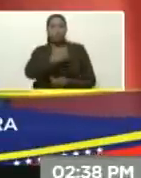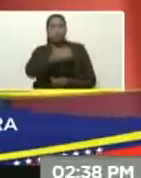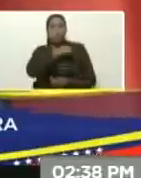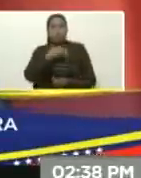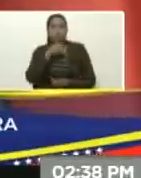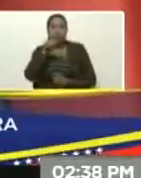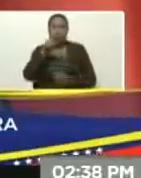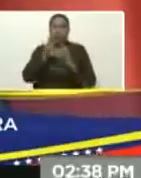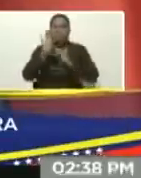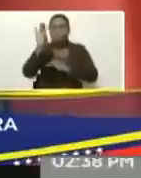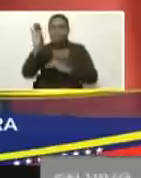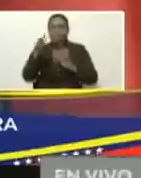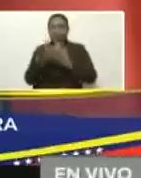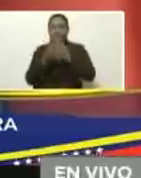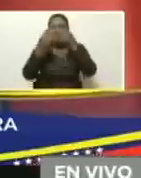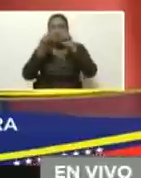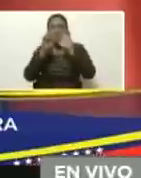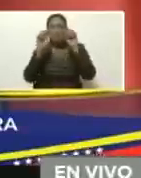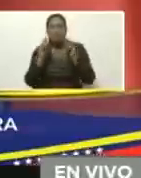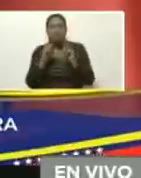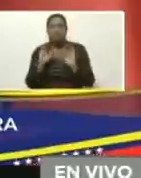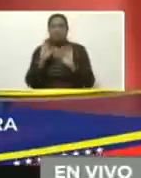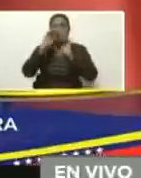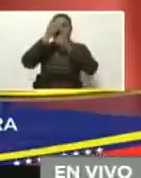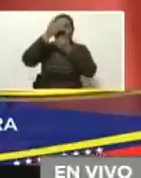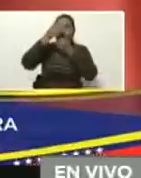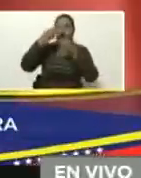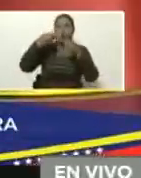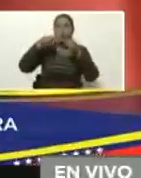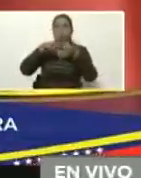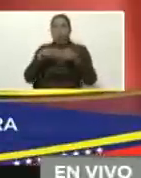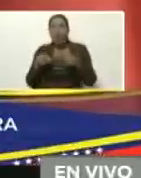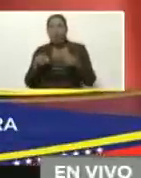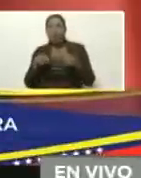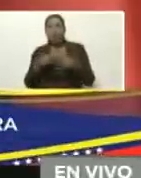es un país que diferentes terroristas de PKK y